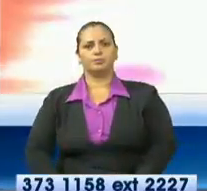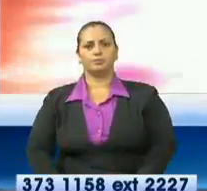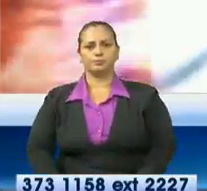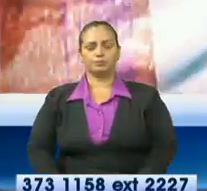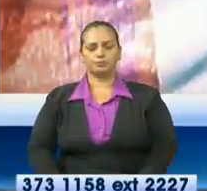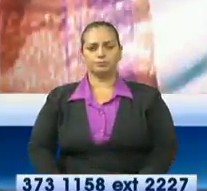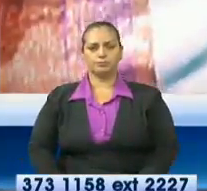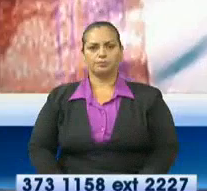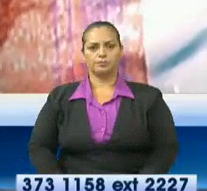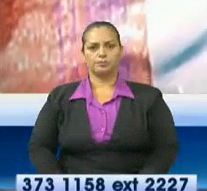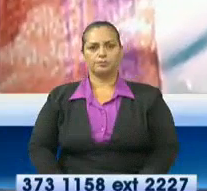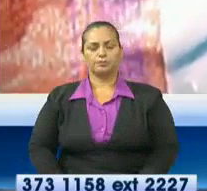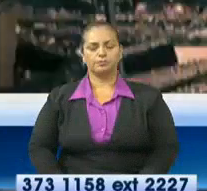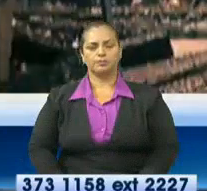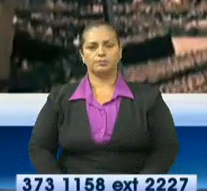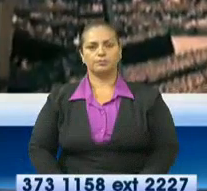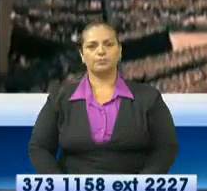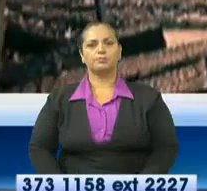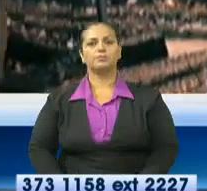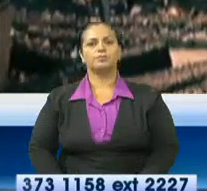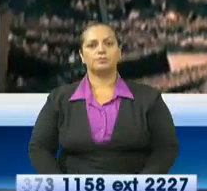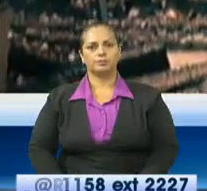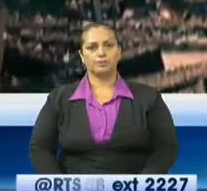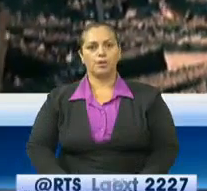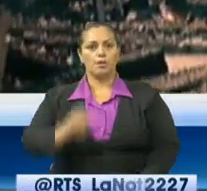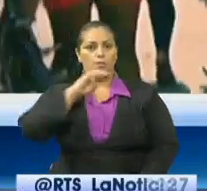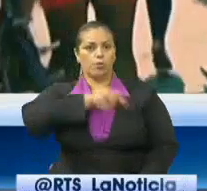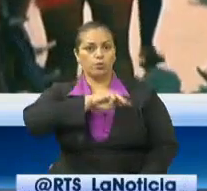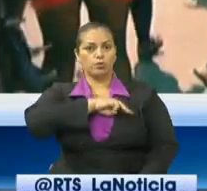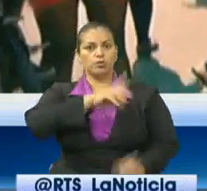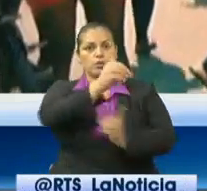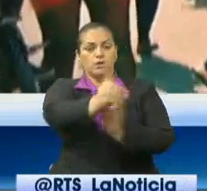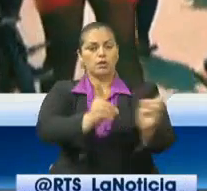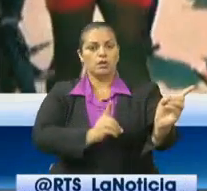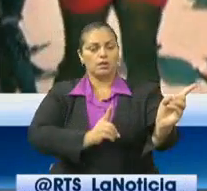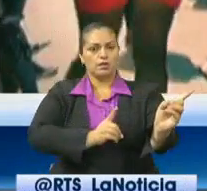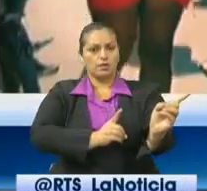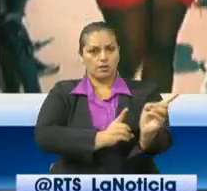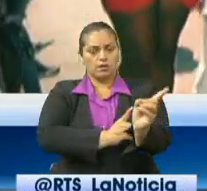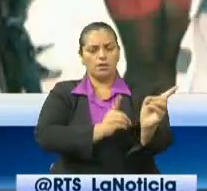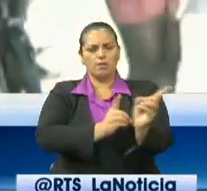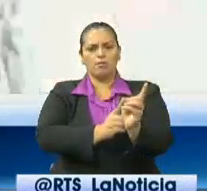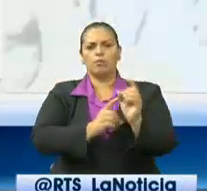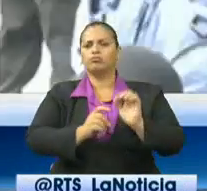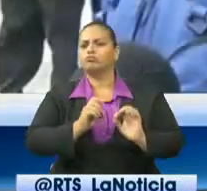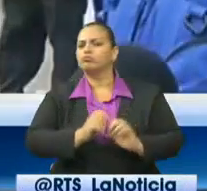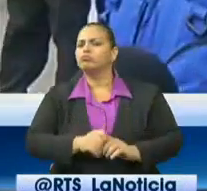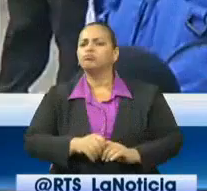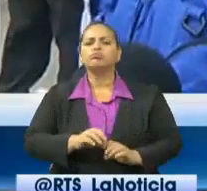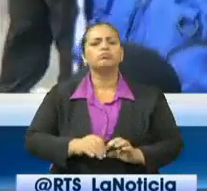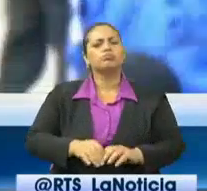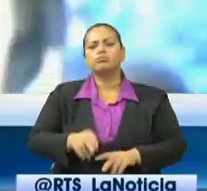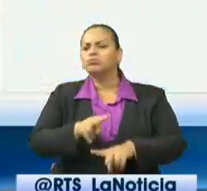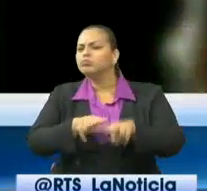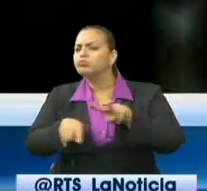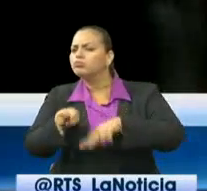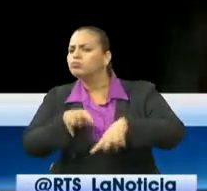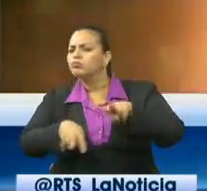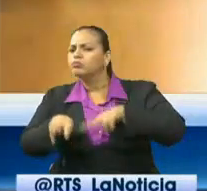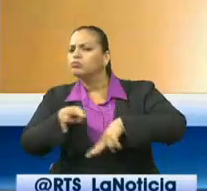para esto el departamento de gestión de riesgos del municipio ya baraja cifras de las viviendas perjudicadas en un incendio